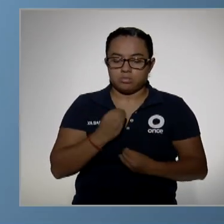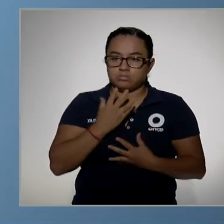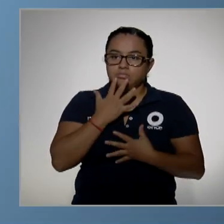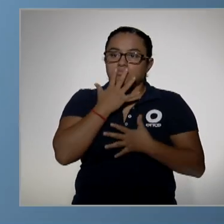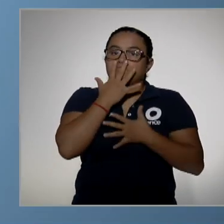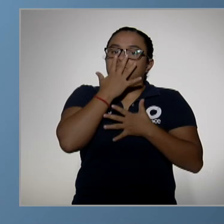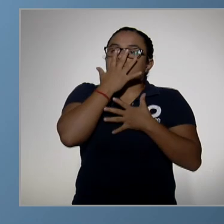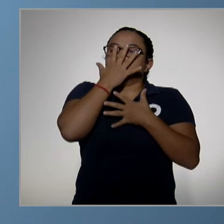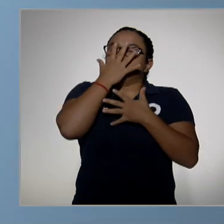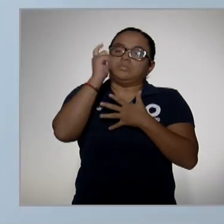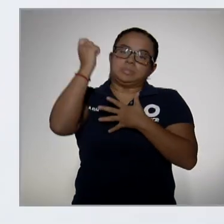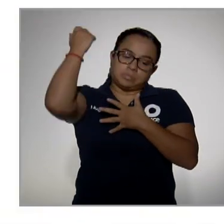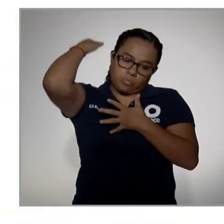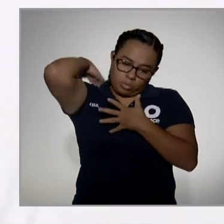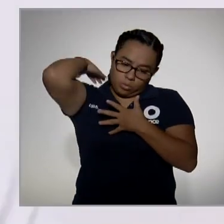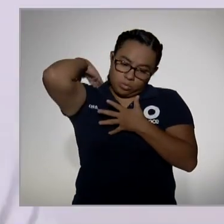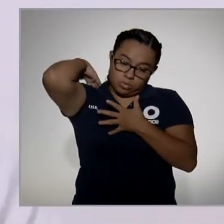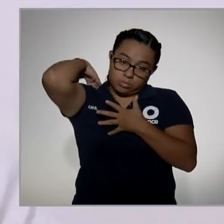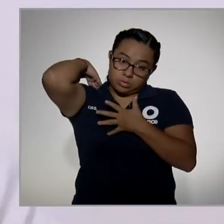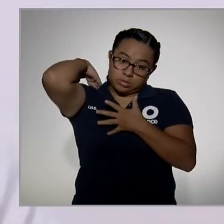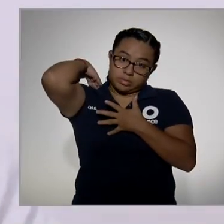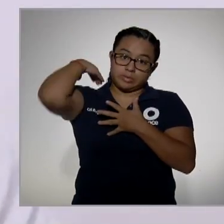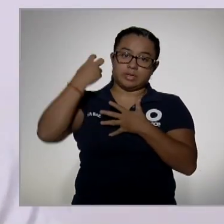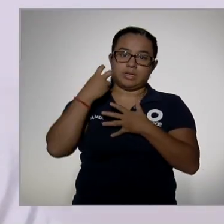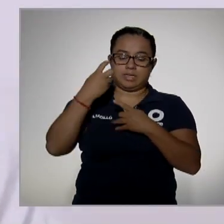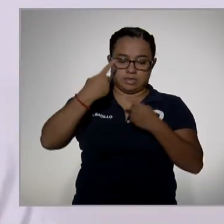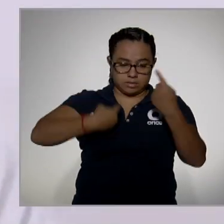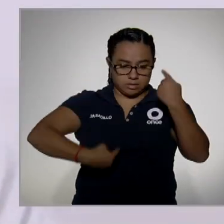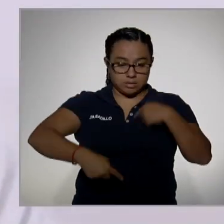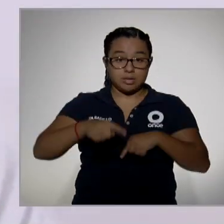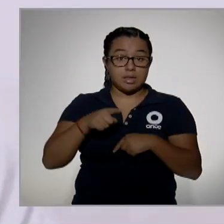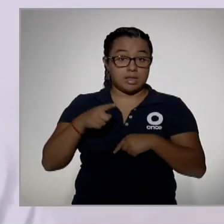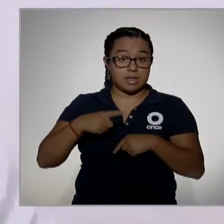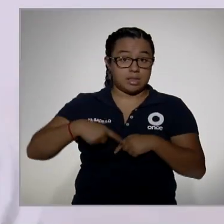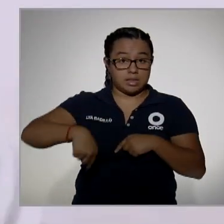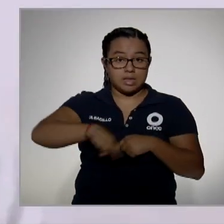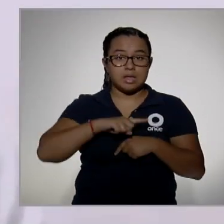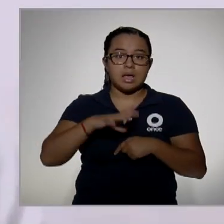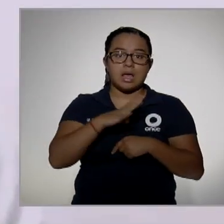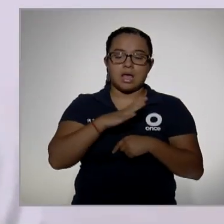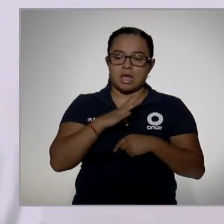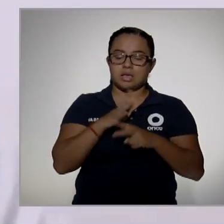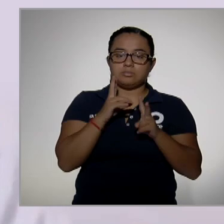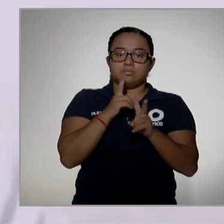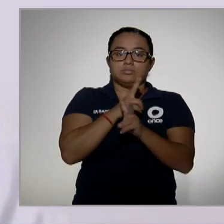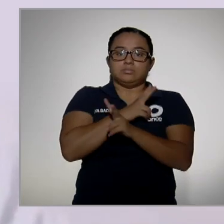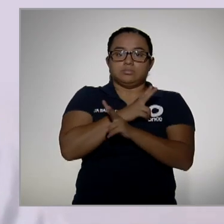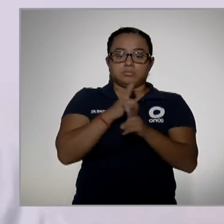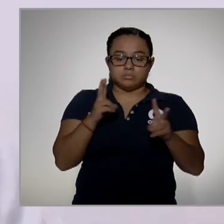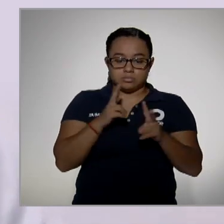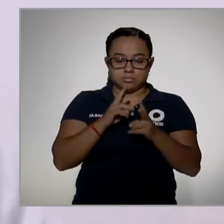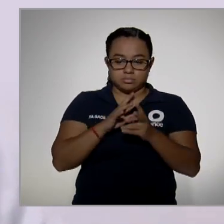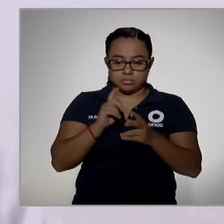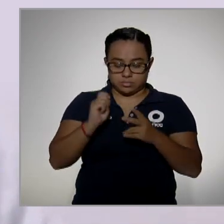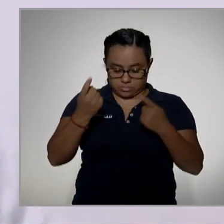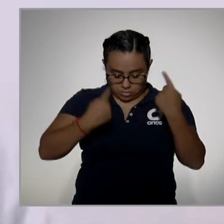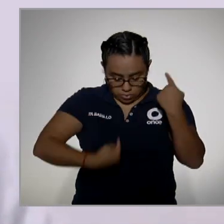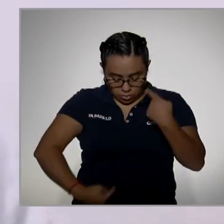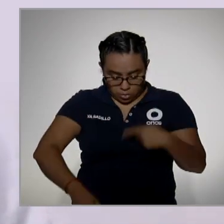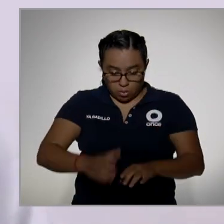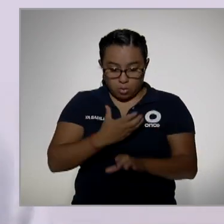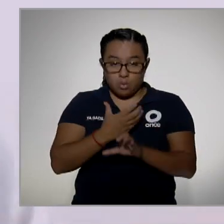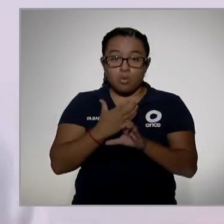de la respiración por los pulmones entonces se haciendo un ciclo donde nosotros adquirimos el oxígeno se transporta a todo nuestro organismo